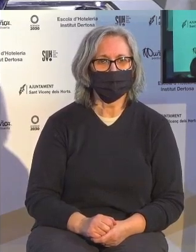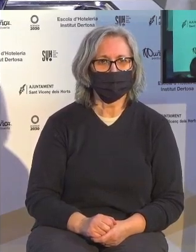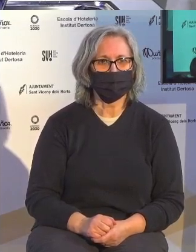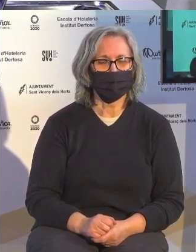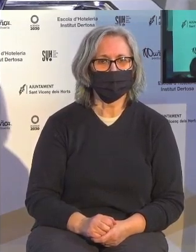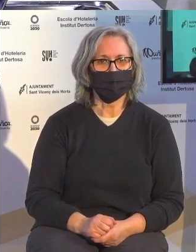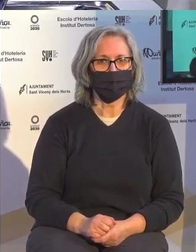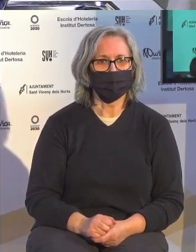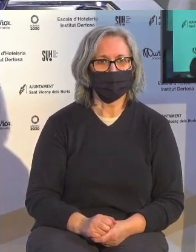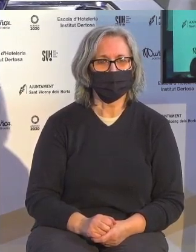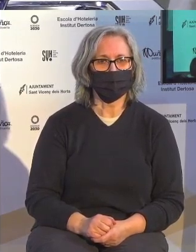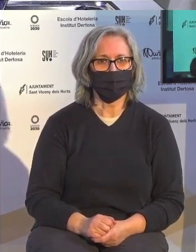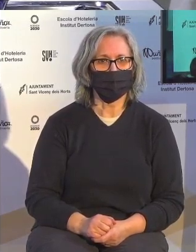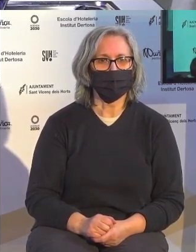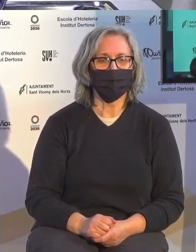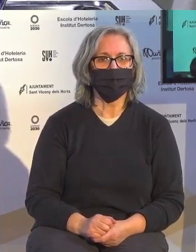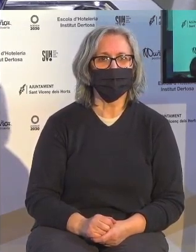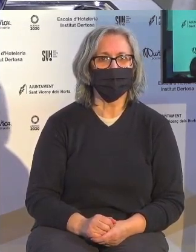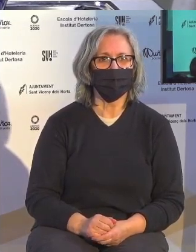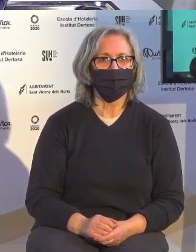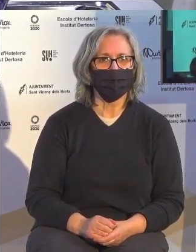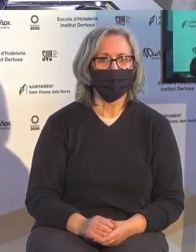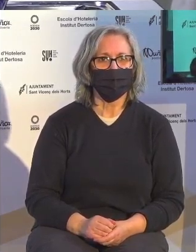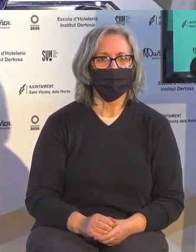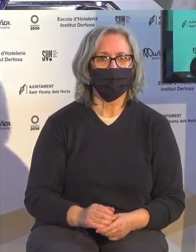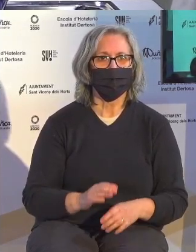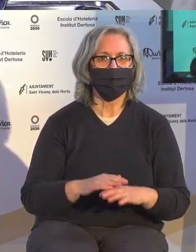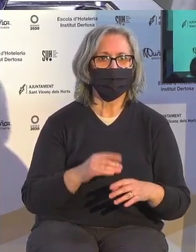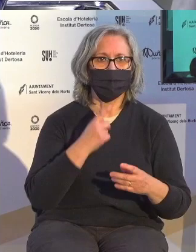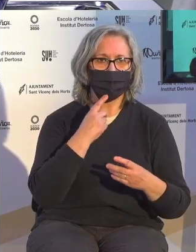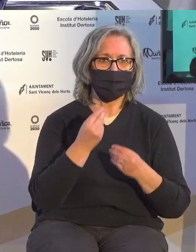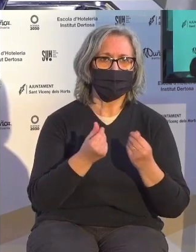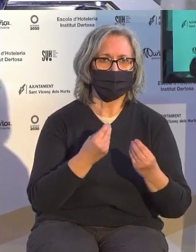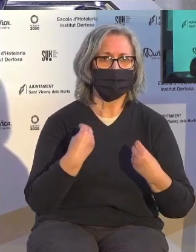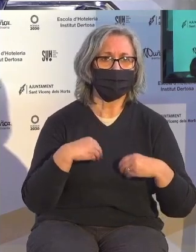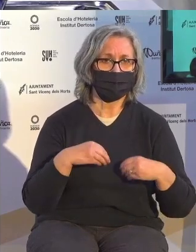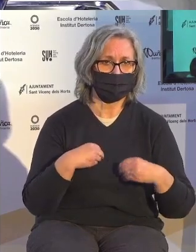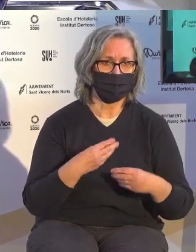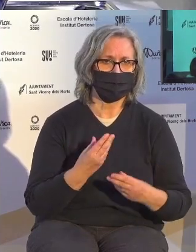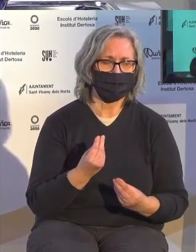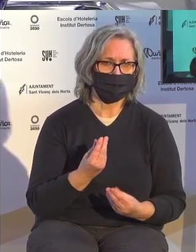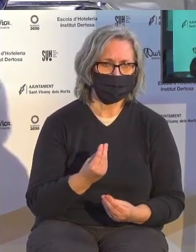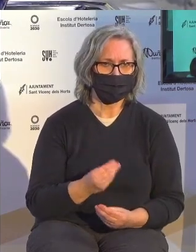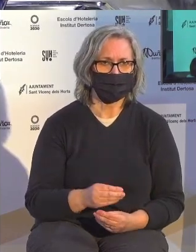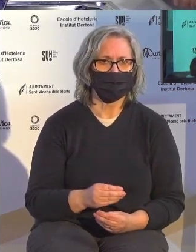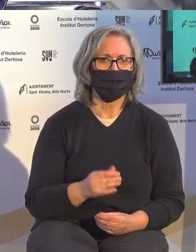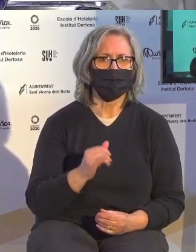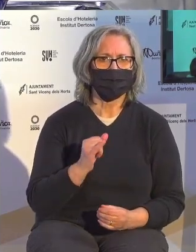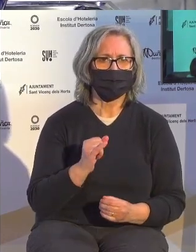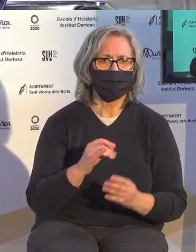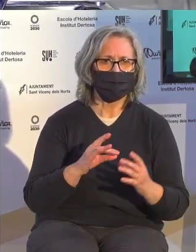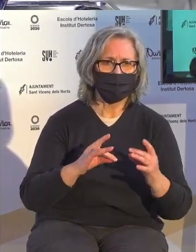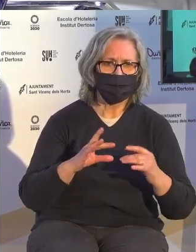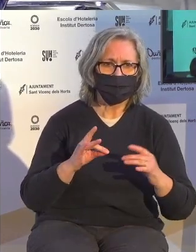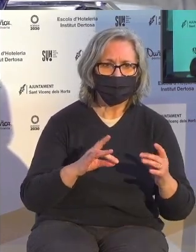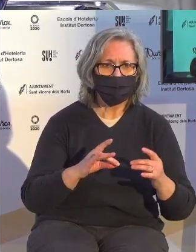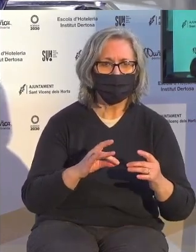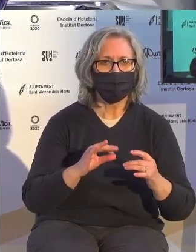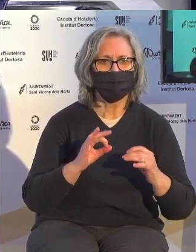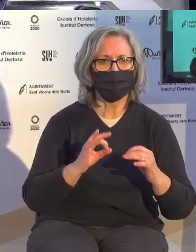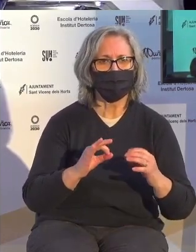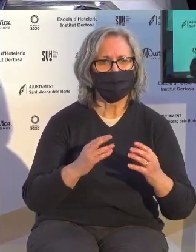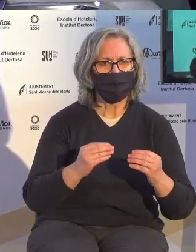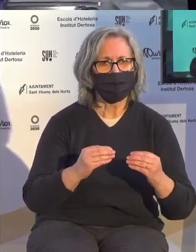porque aparte del sabor ser muy bueno a veces la manera que las texturas aparecen son